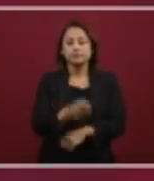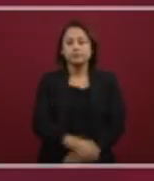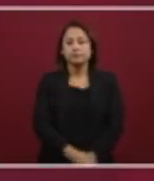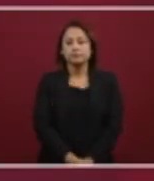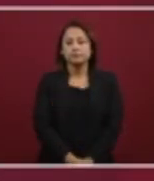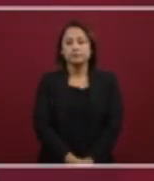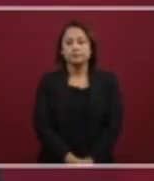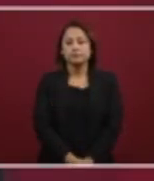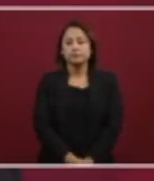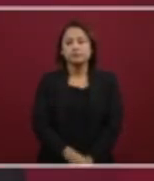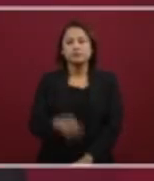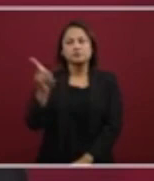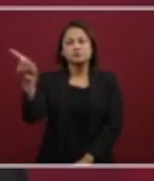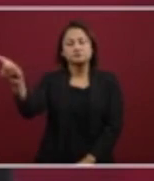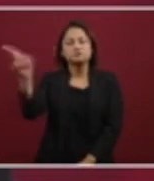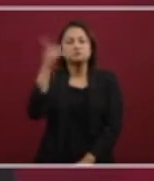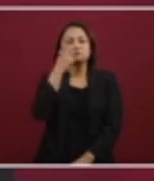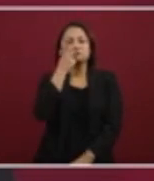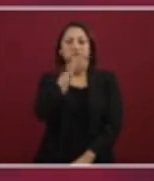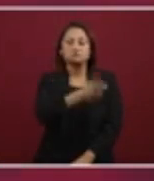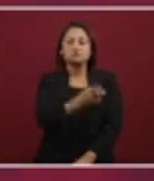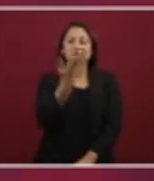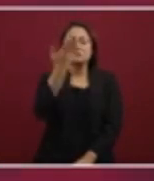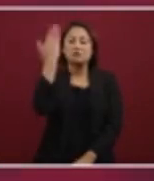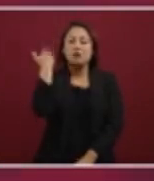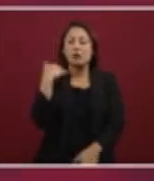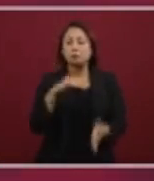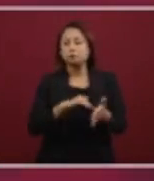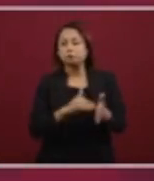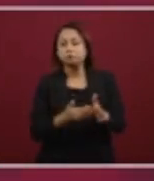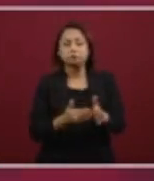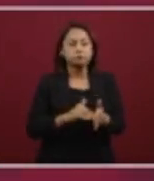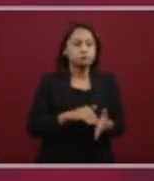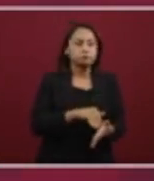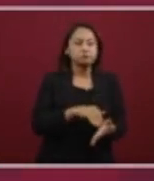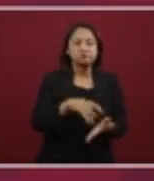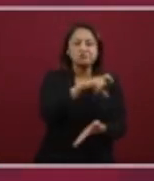una duplicidad, que se compraban medicamentos de más,